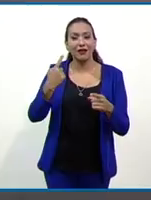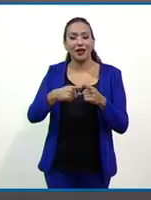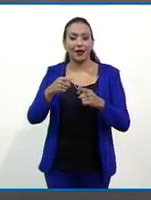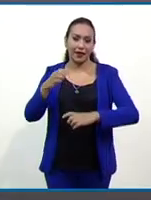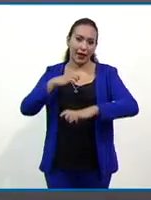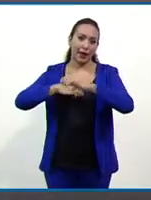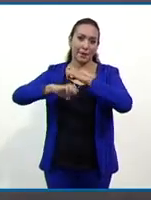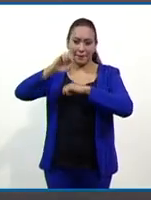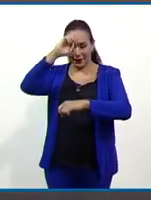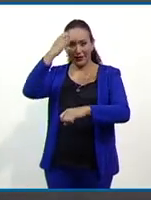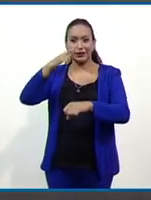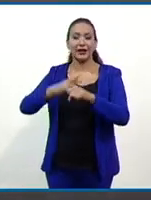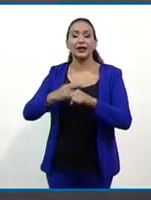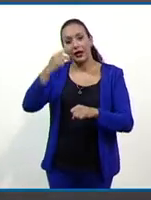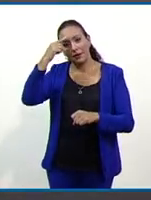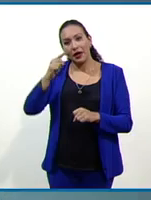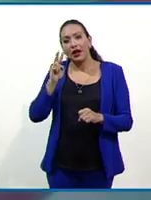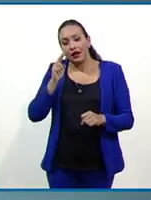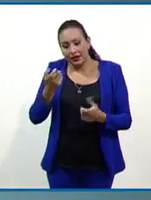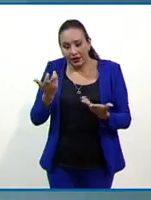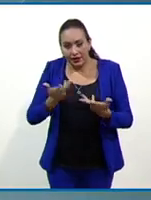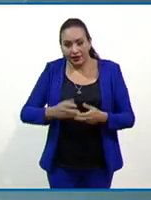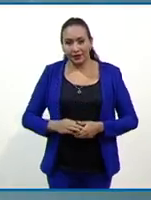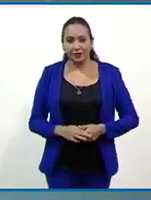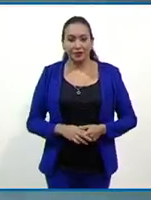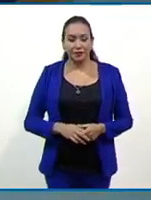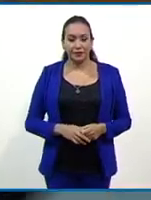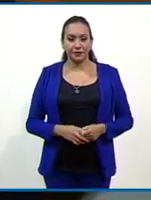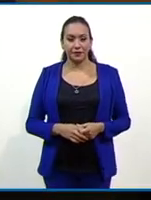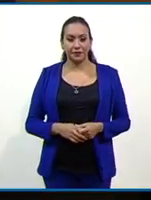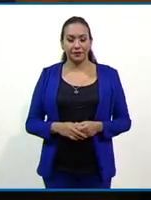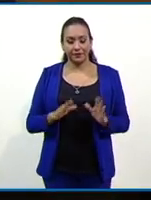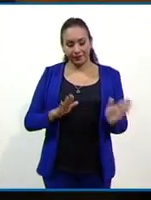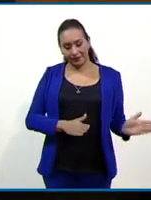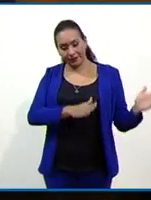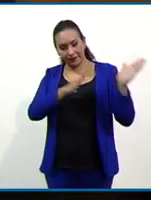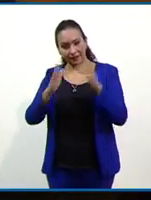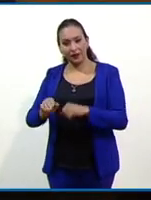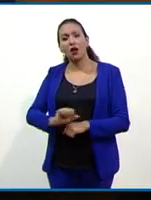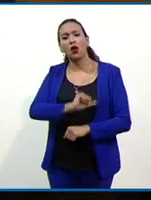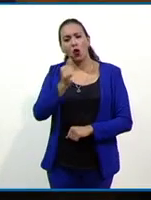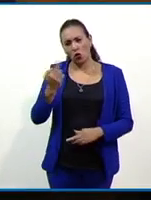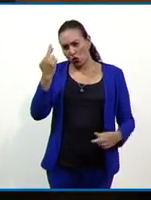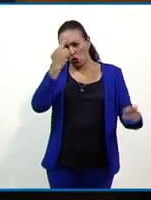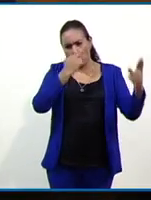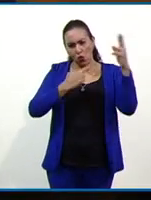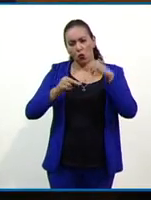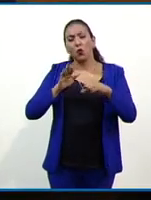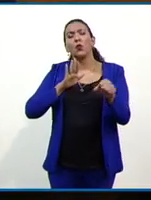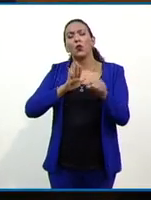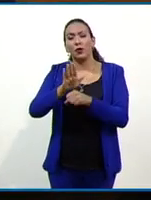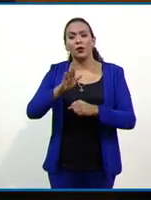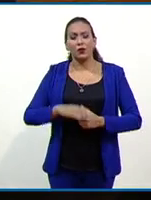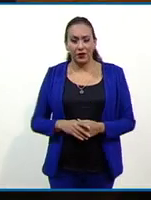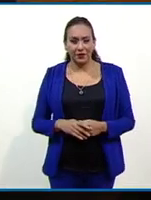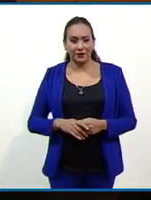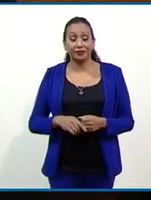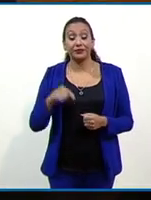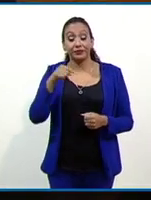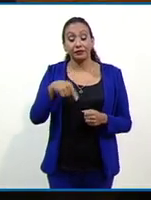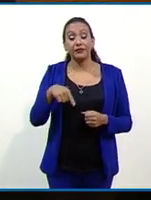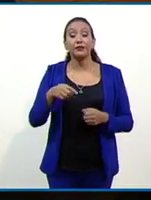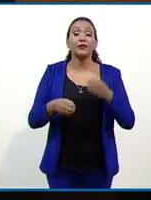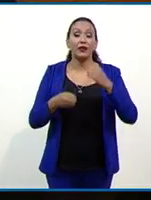para la implementación de esa medida. Por otra parte, al resolver un amparo directo en revisión, esta sala